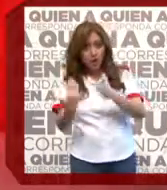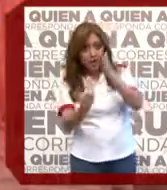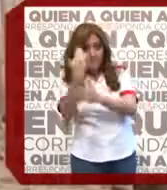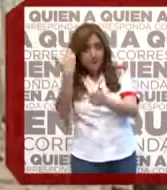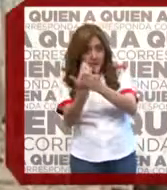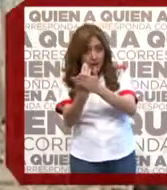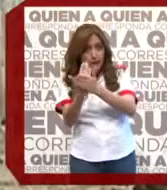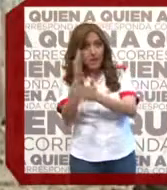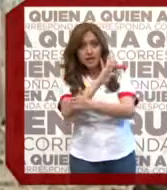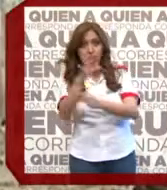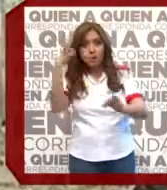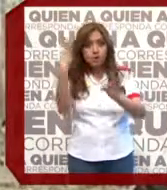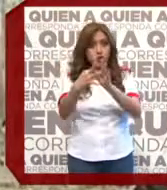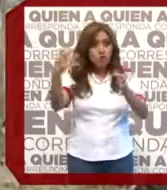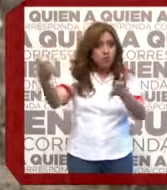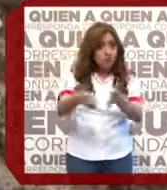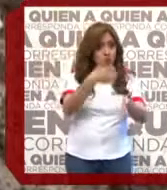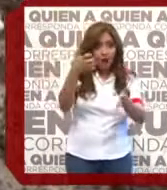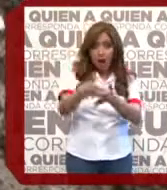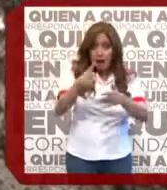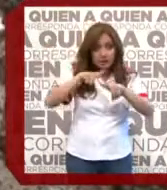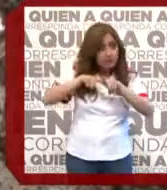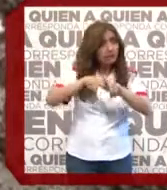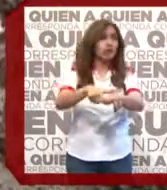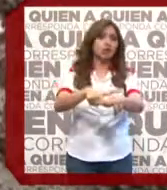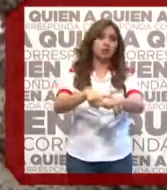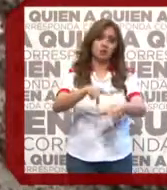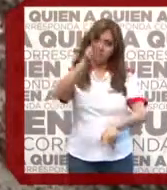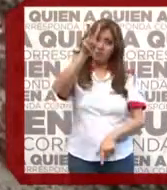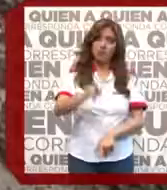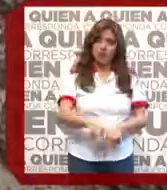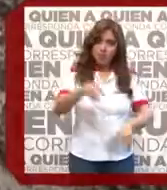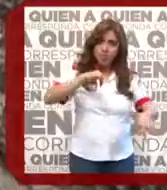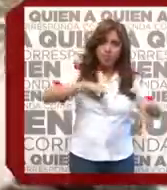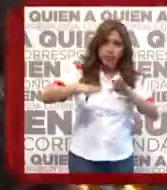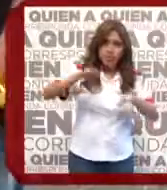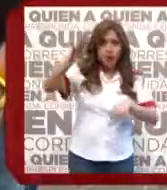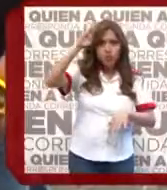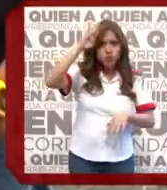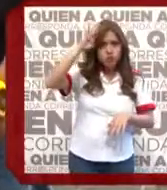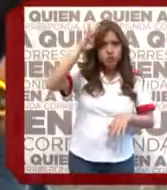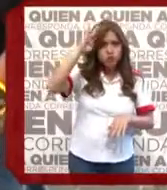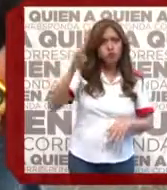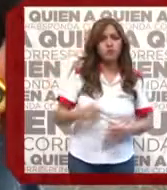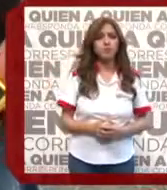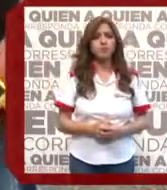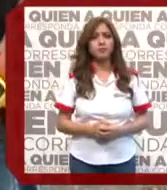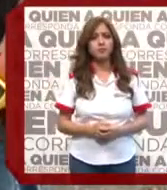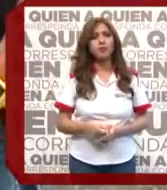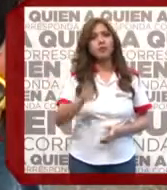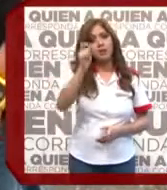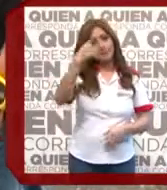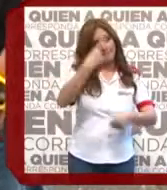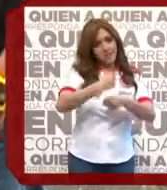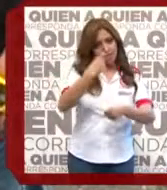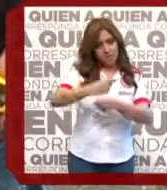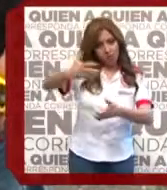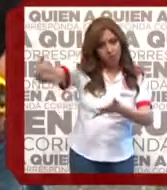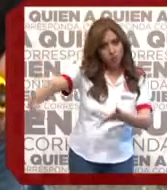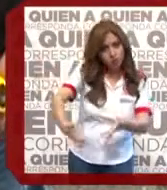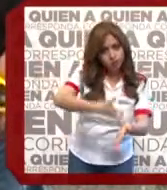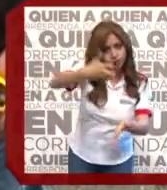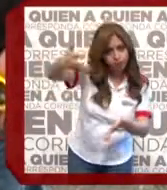falta, estaban aquí y no han dejado de trabajar. Es que sí fue mucho el trabajo que hicieron. Se realizó una excavación,